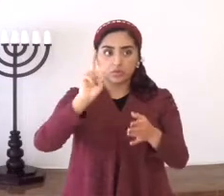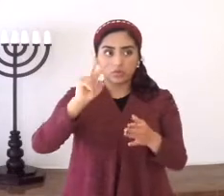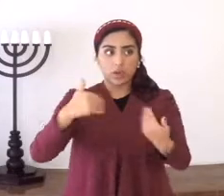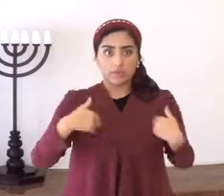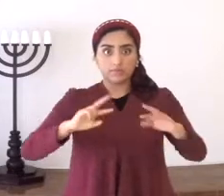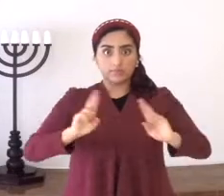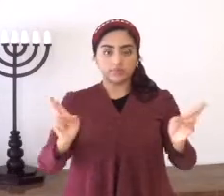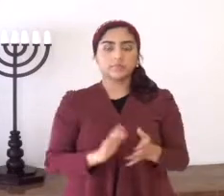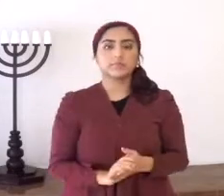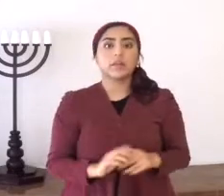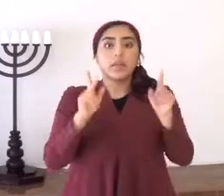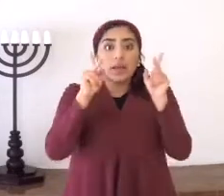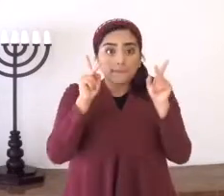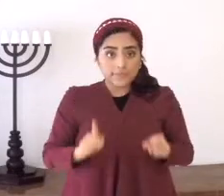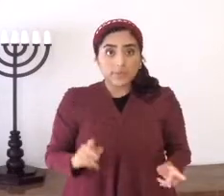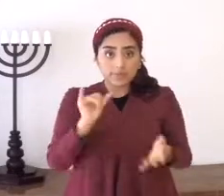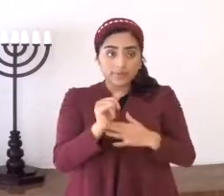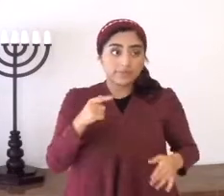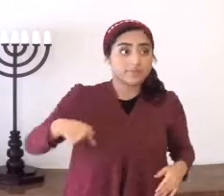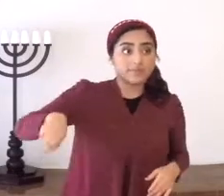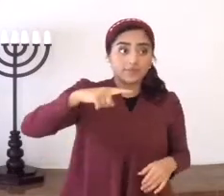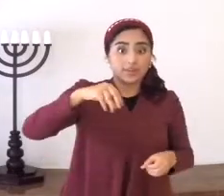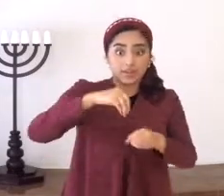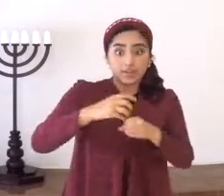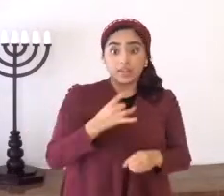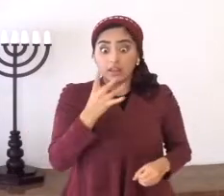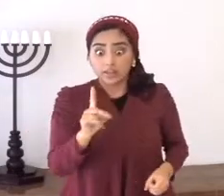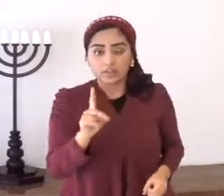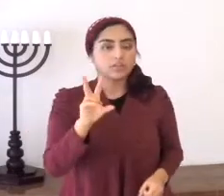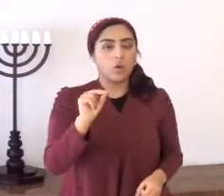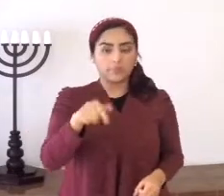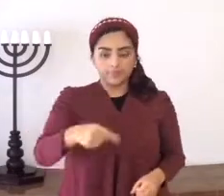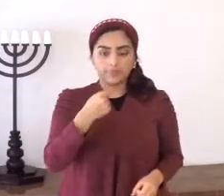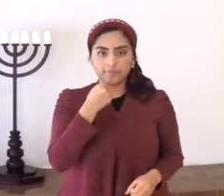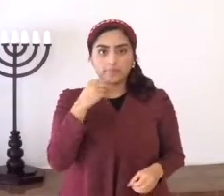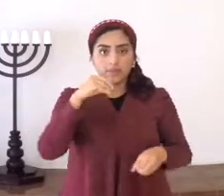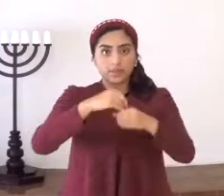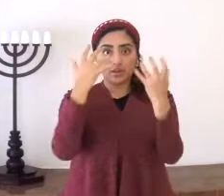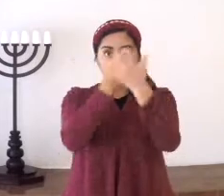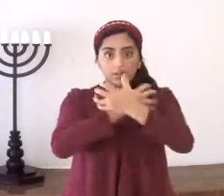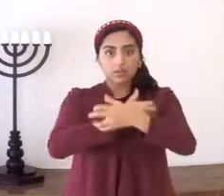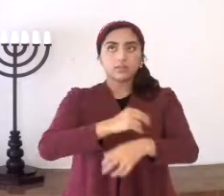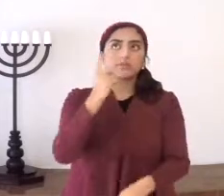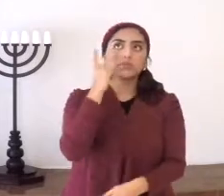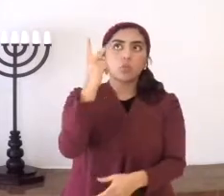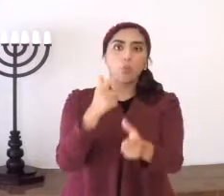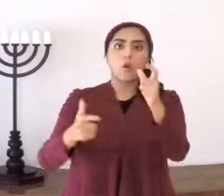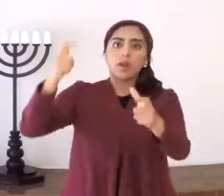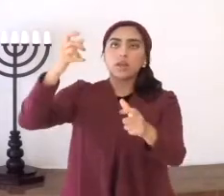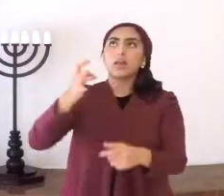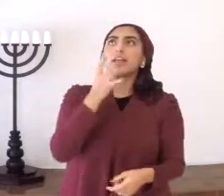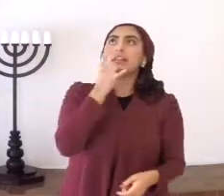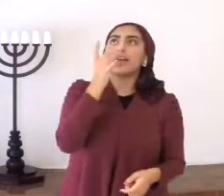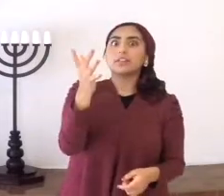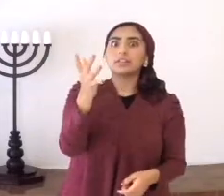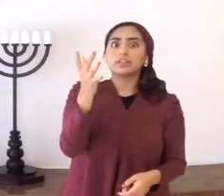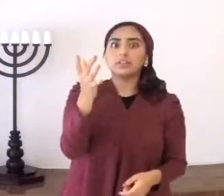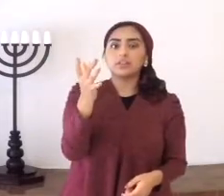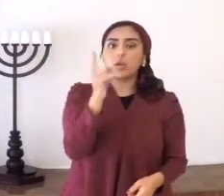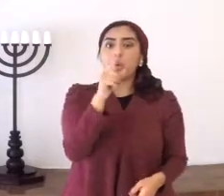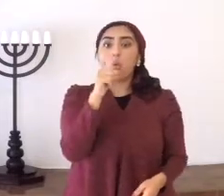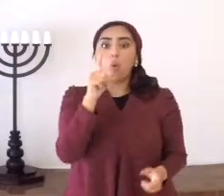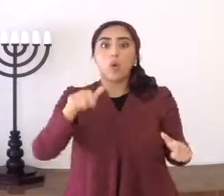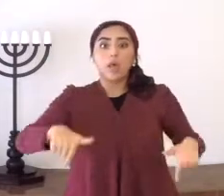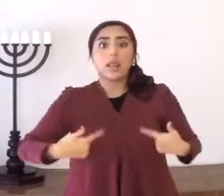Isayahu 9:2, ¿lo tienen? El pueblo que andaba en luz, no, en tinieblas, vio